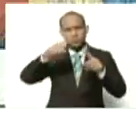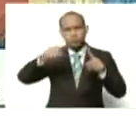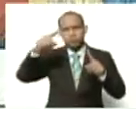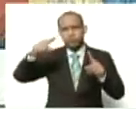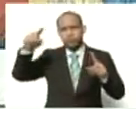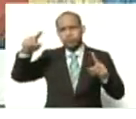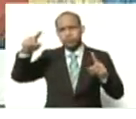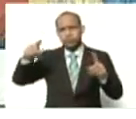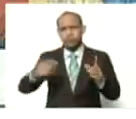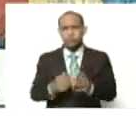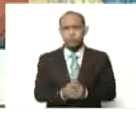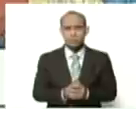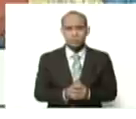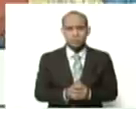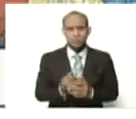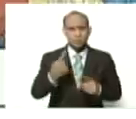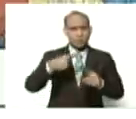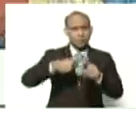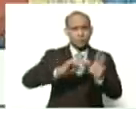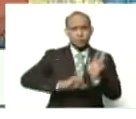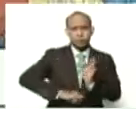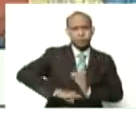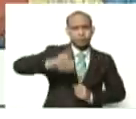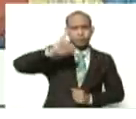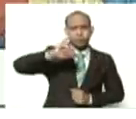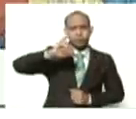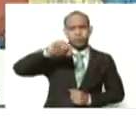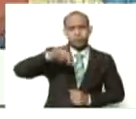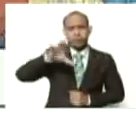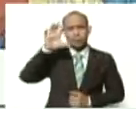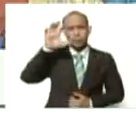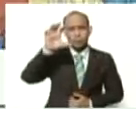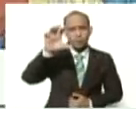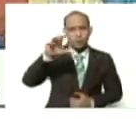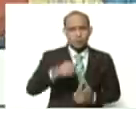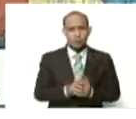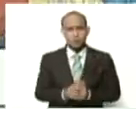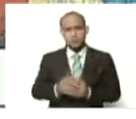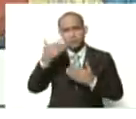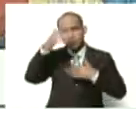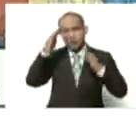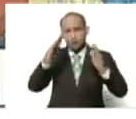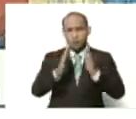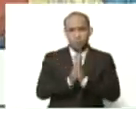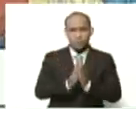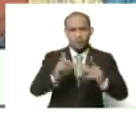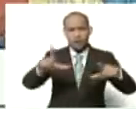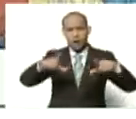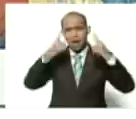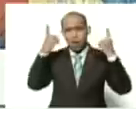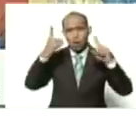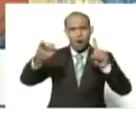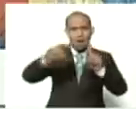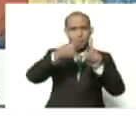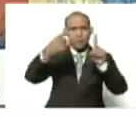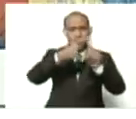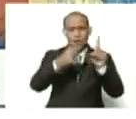por 100.000 habitantes más altas en el país son, atención, La Guaira en primer